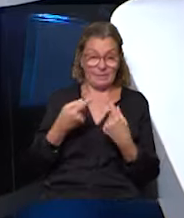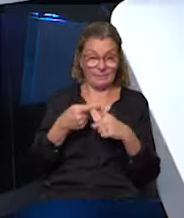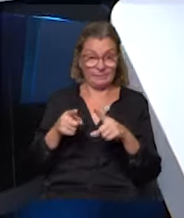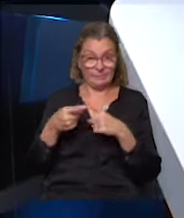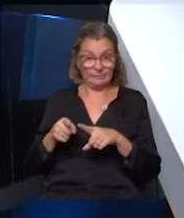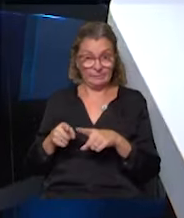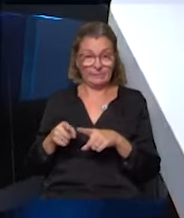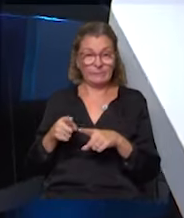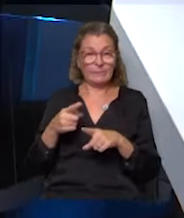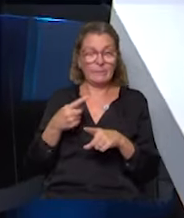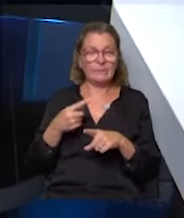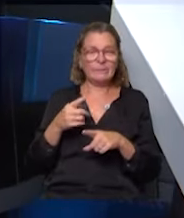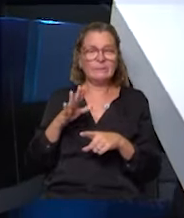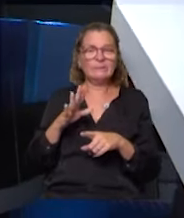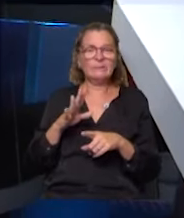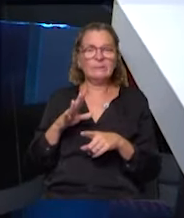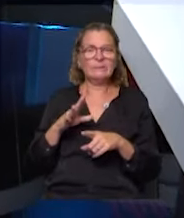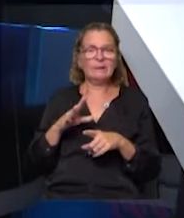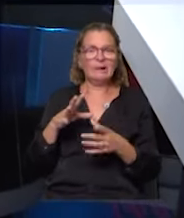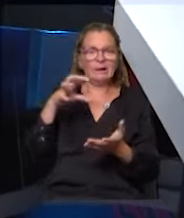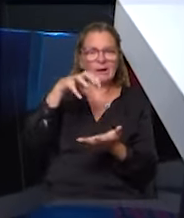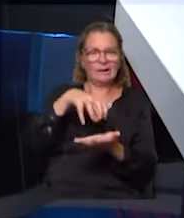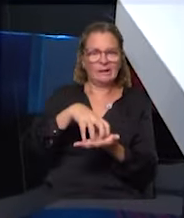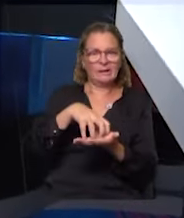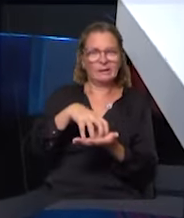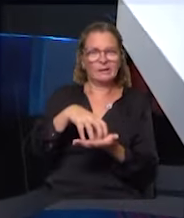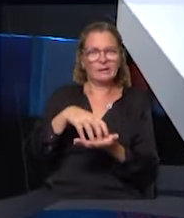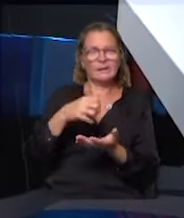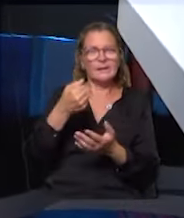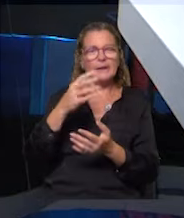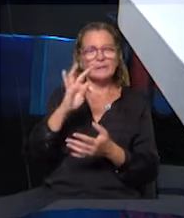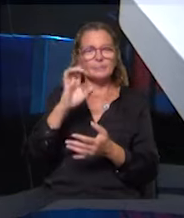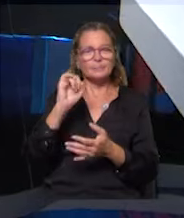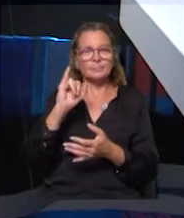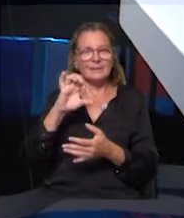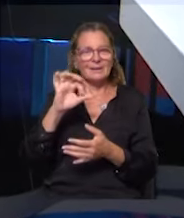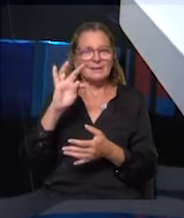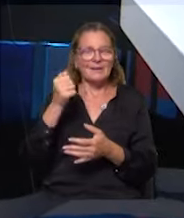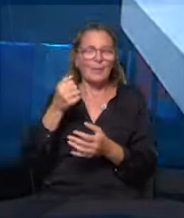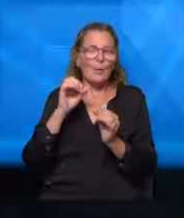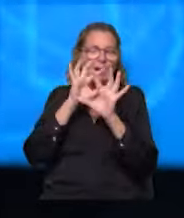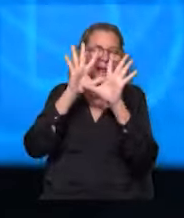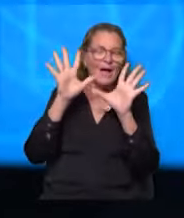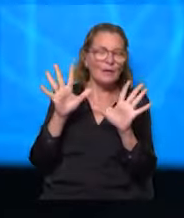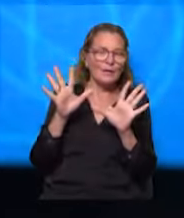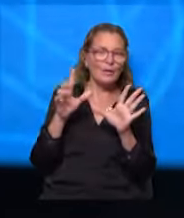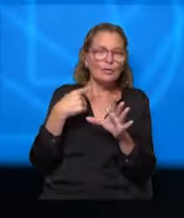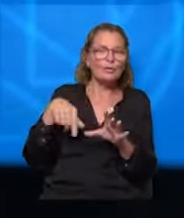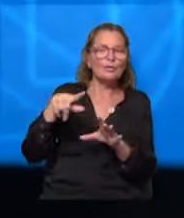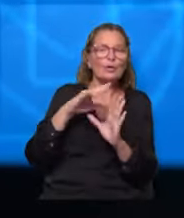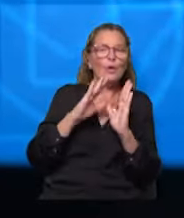diversa el perfil del espacio sña y astor ista creo que es bastante claro todo el mundo